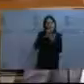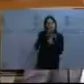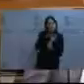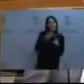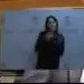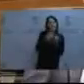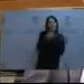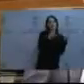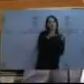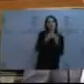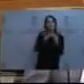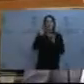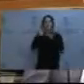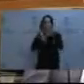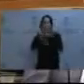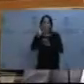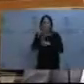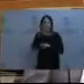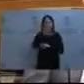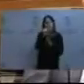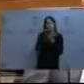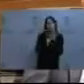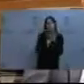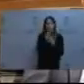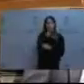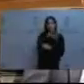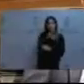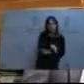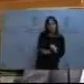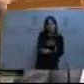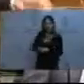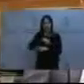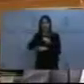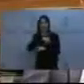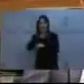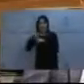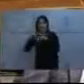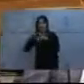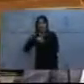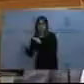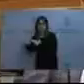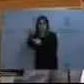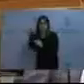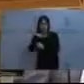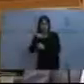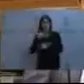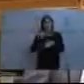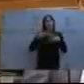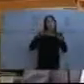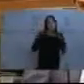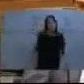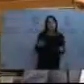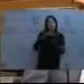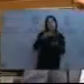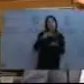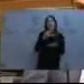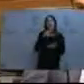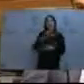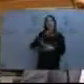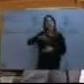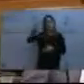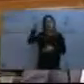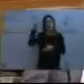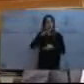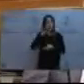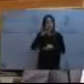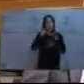60%, 5 puntos peor que la media nacional. O cuando les oímos presumir de que tenemos la mejor tasa